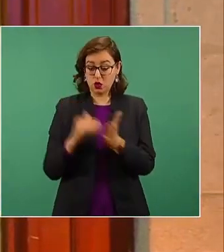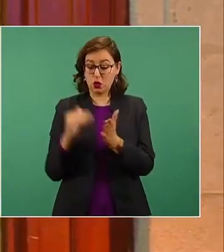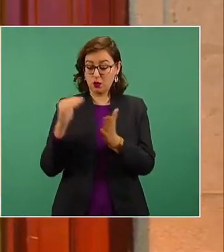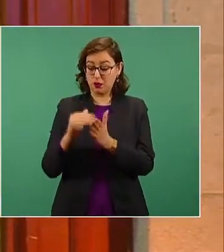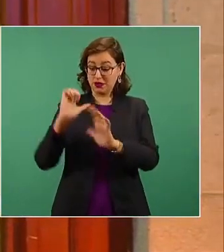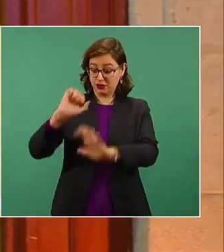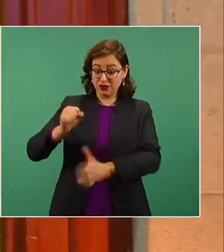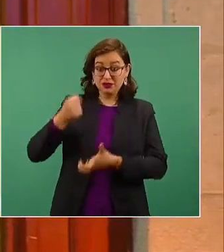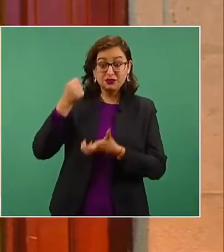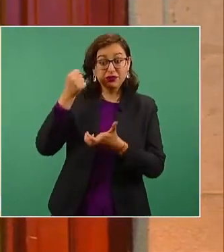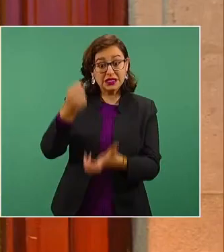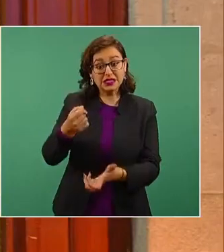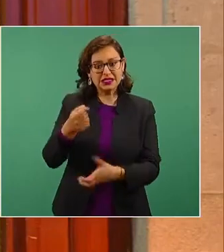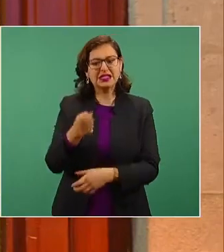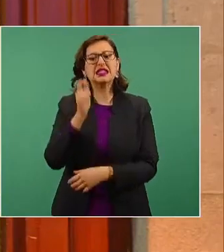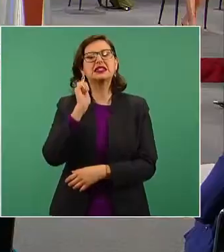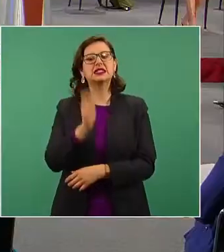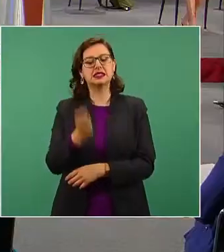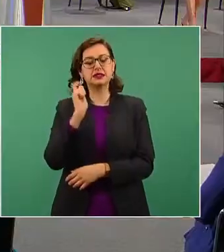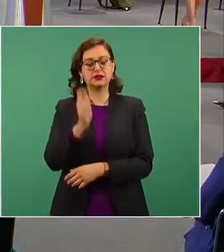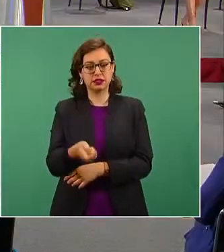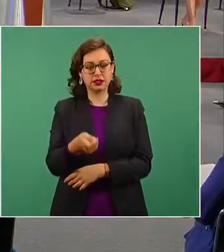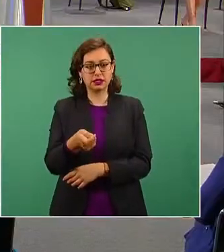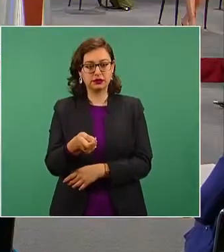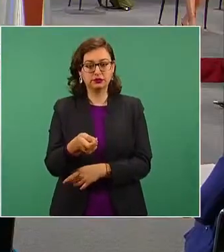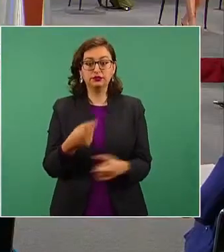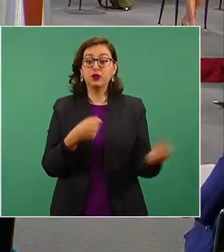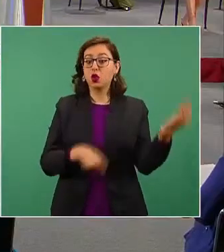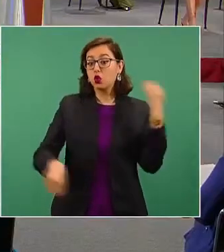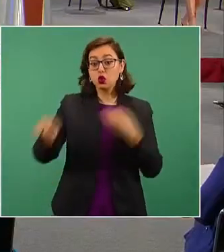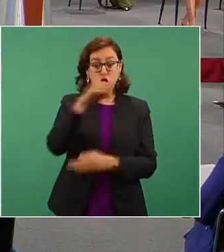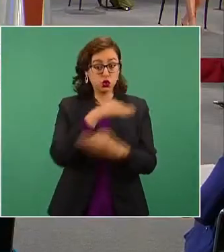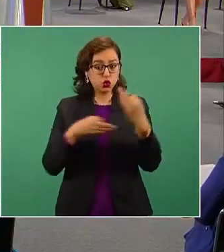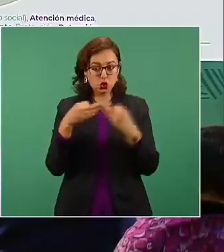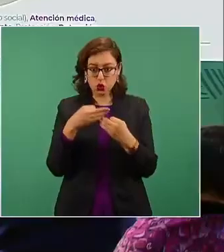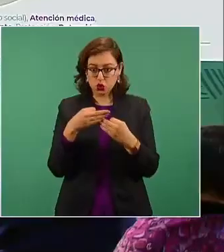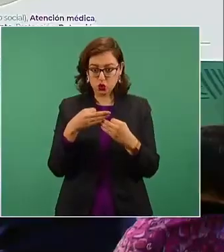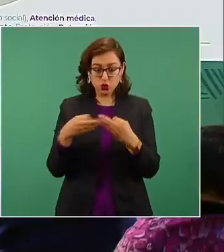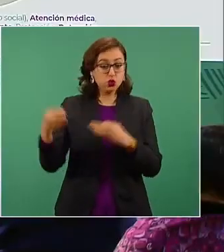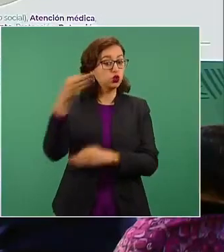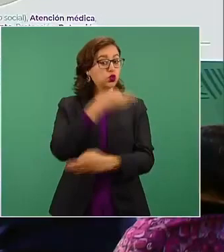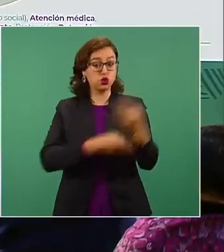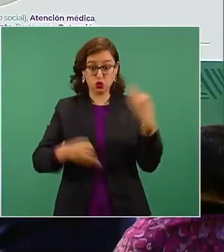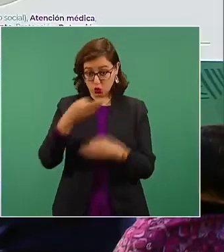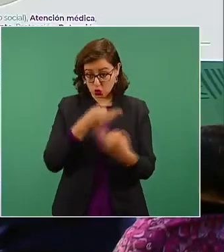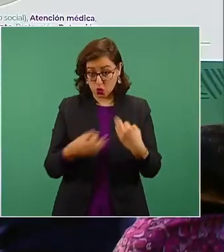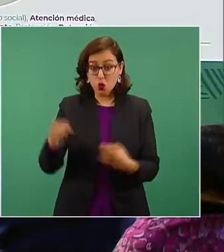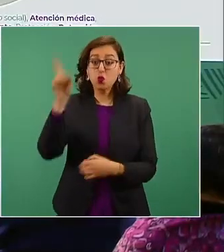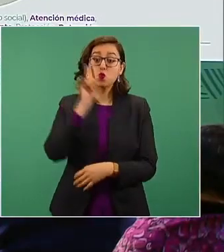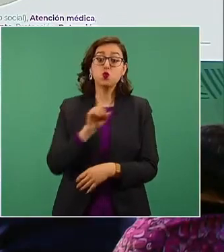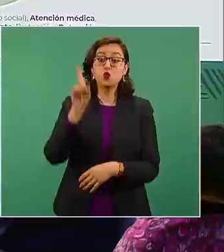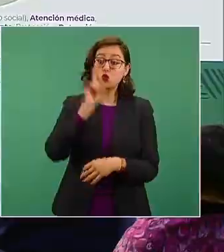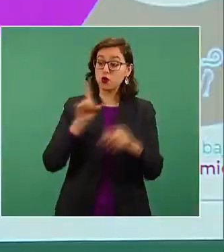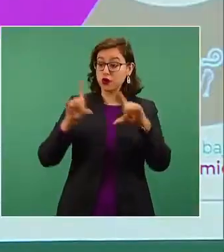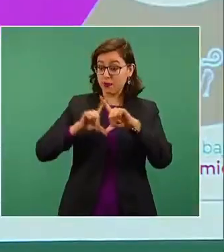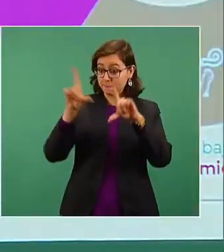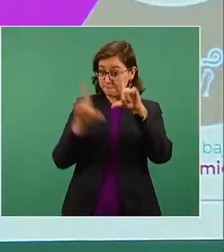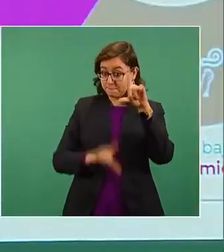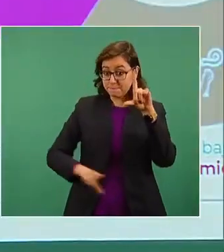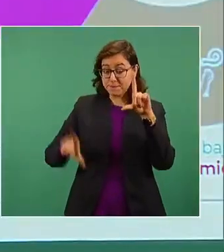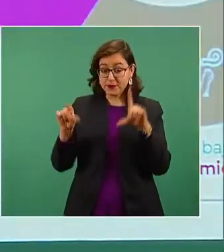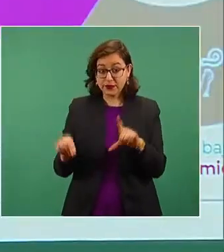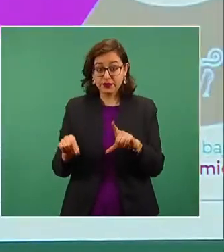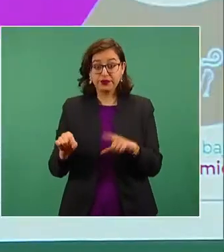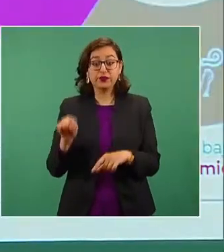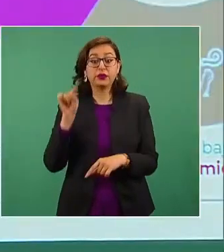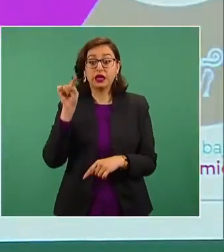millones. ¿Esto en qué se traduce? En que todas, absolutamente todas las mujeres de este país, así se